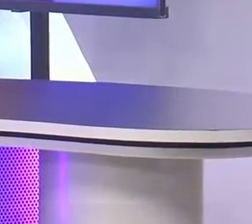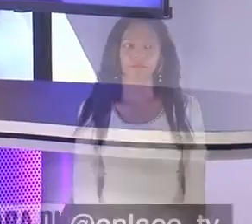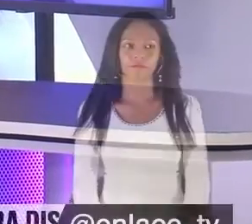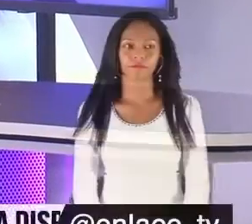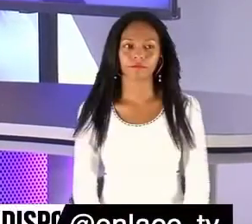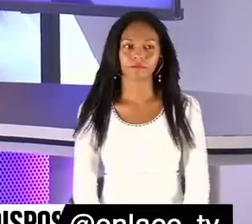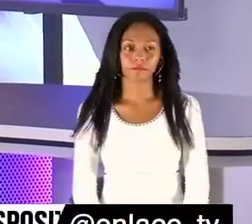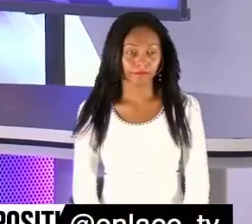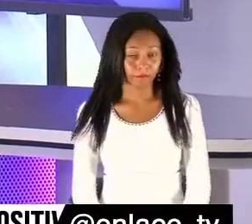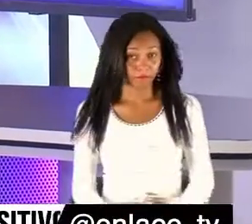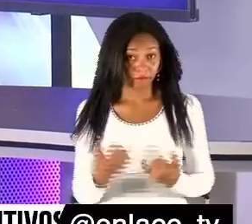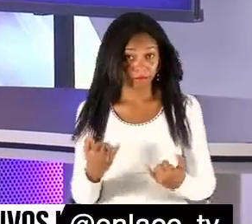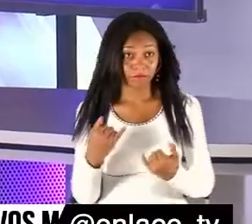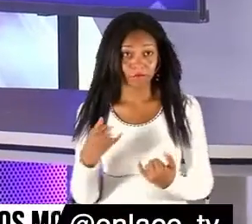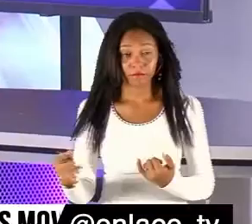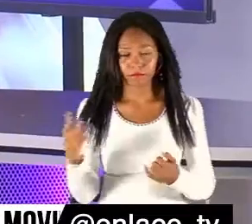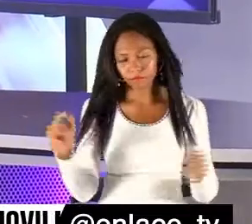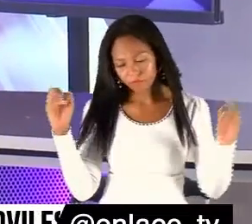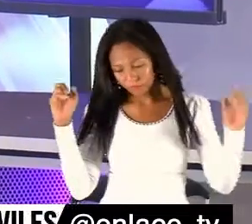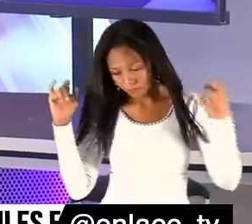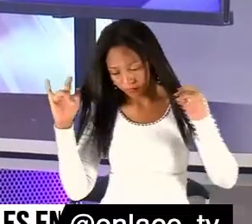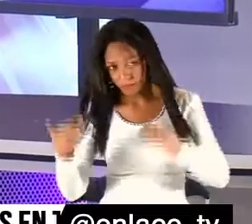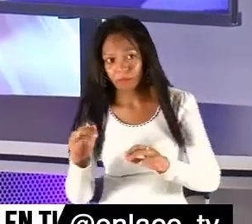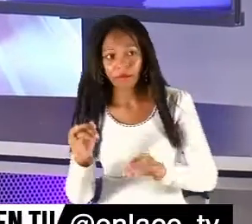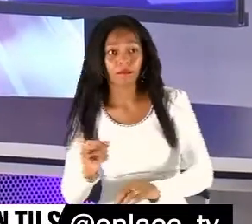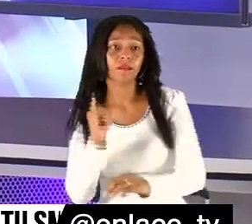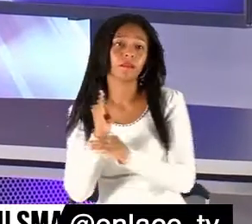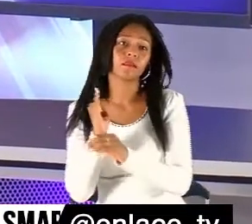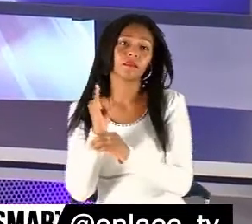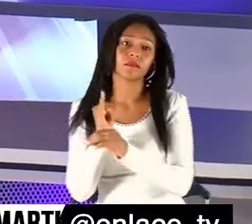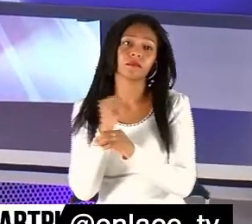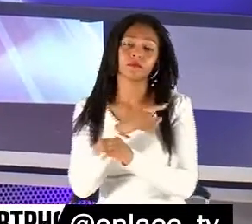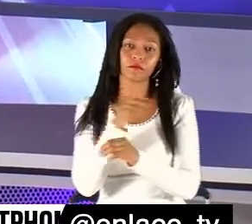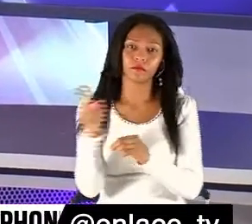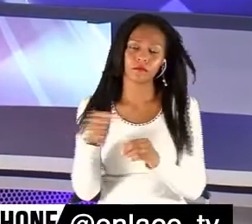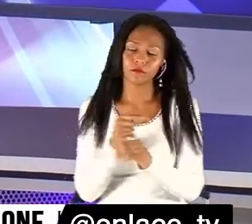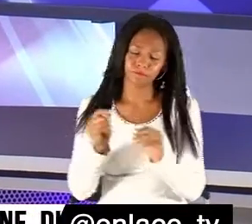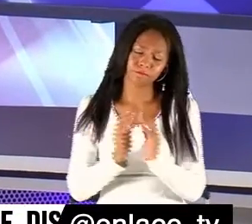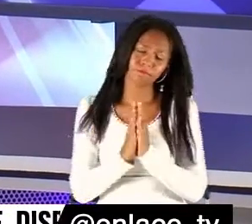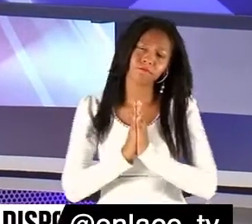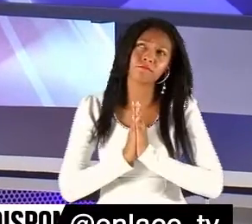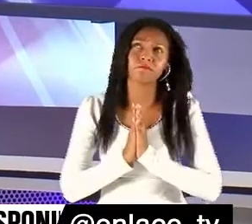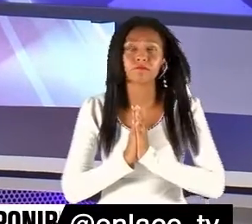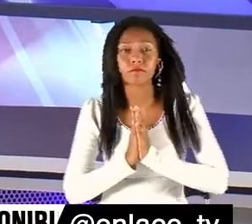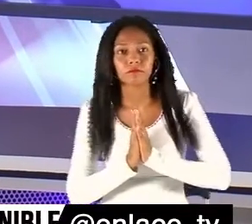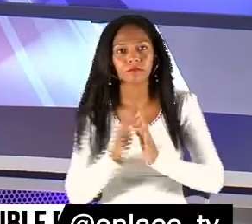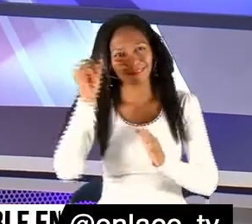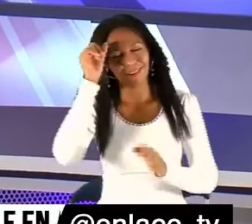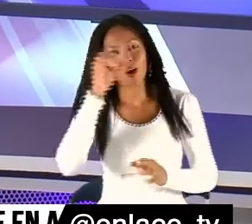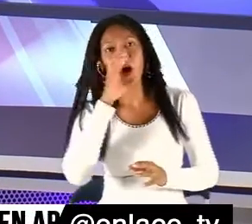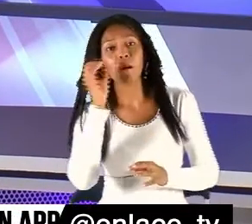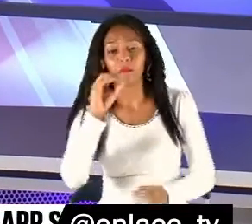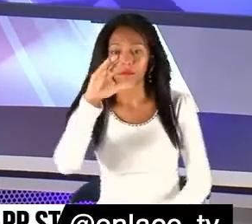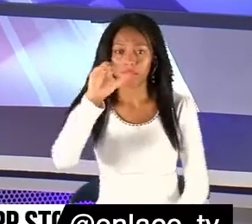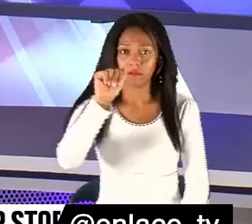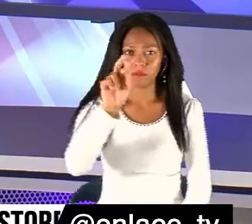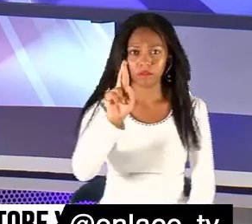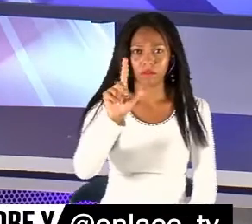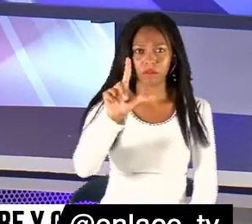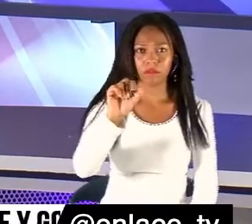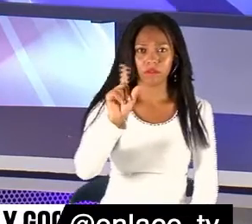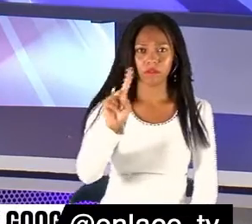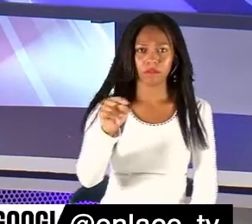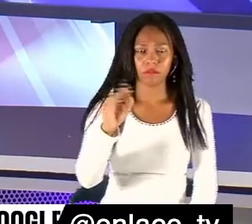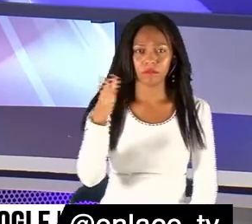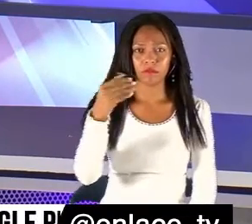Se cumple a esta hora acto religioso por la salud del exconcejal Carlos Andrés González Bebarac. Esta misa de sanación tiene lugar en la